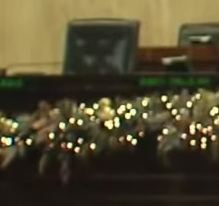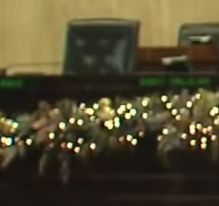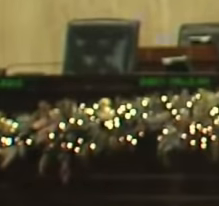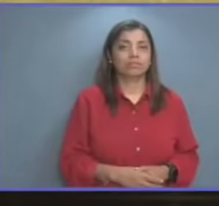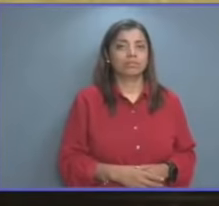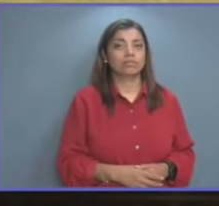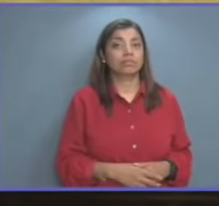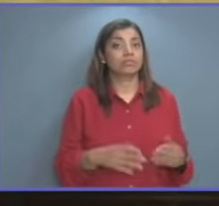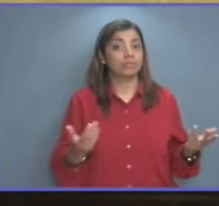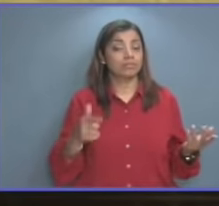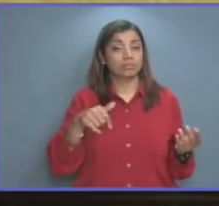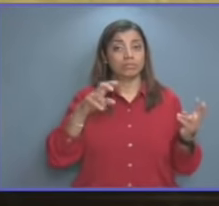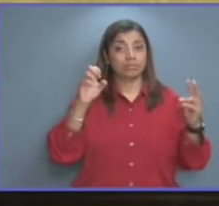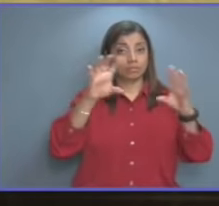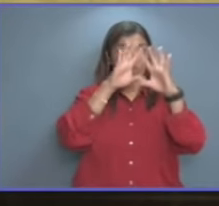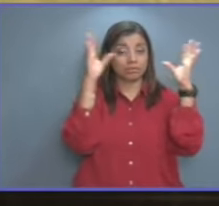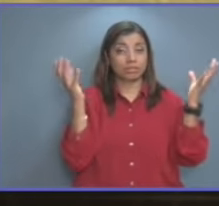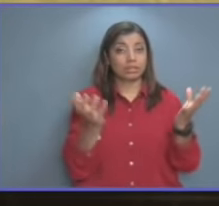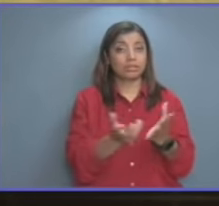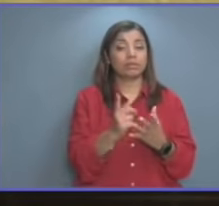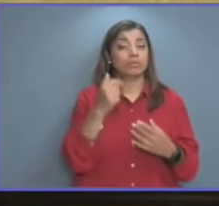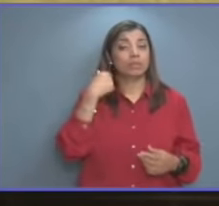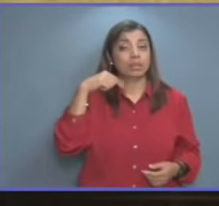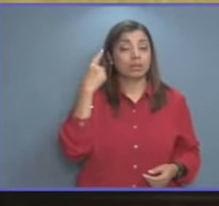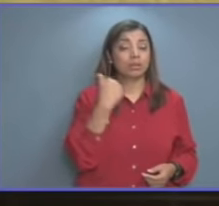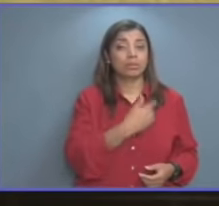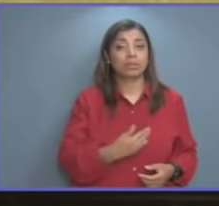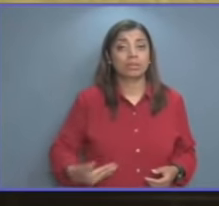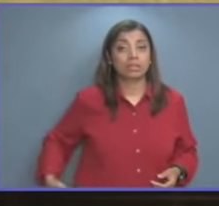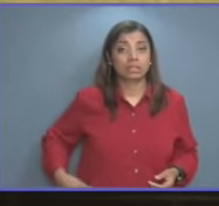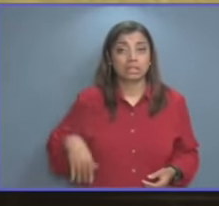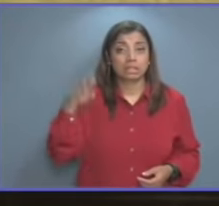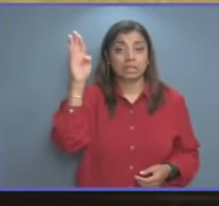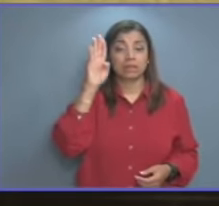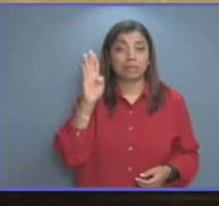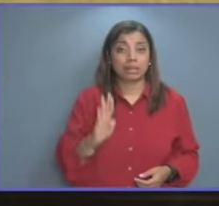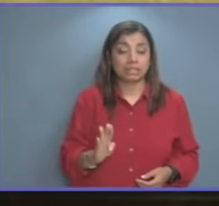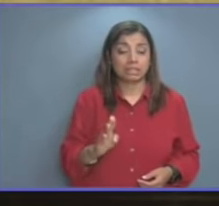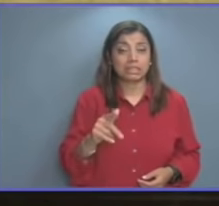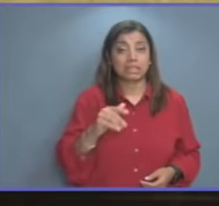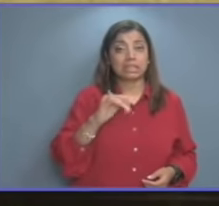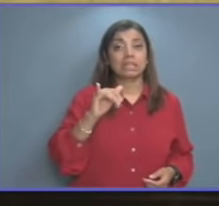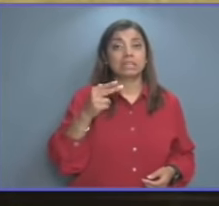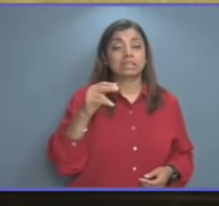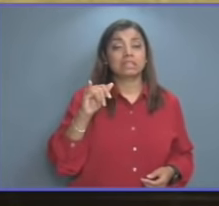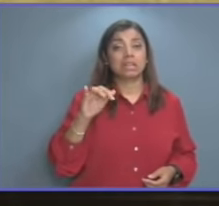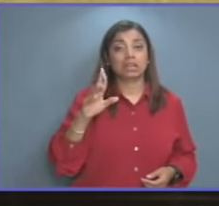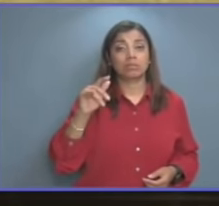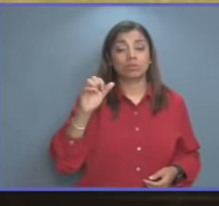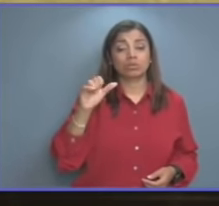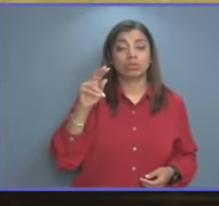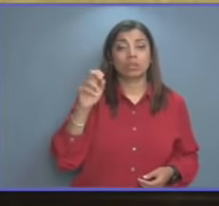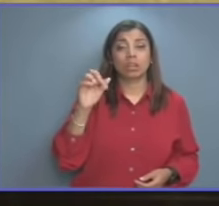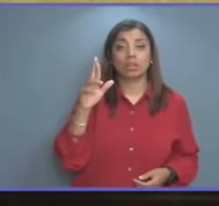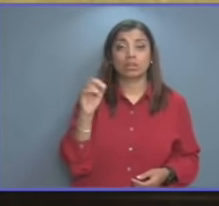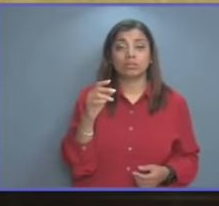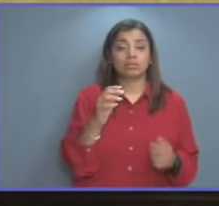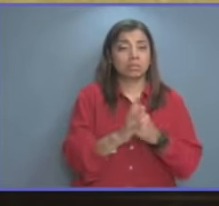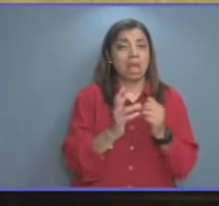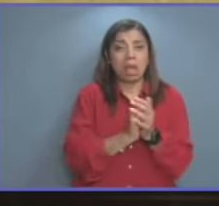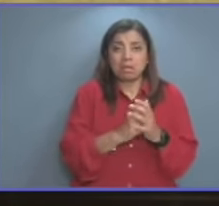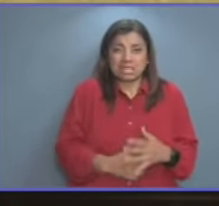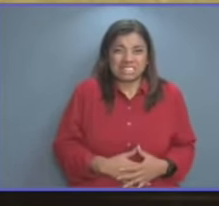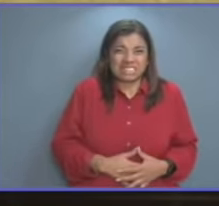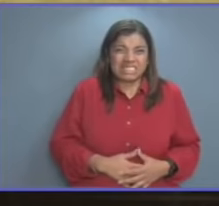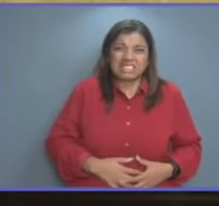en el ámbito internacional el presidente de brasil jair bolsonaro supera obstrucción intestinal sin